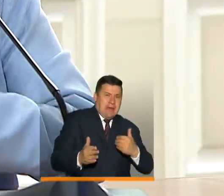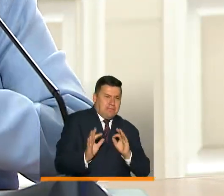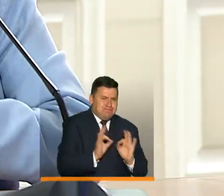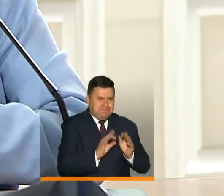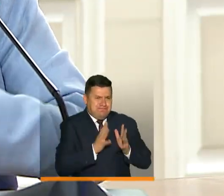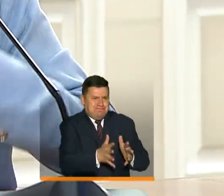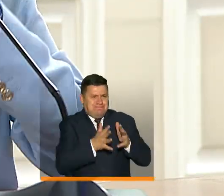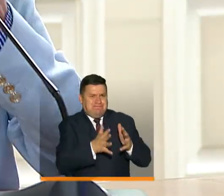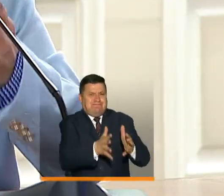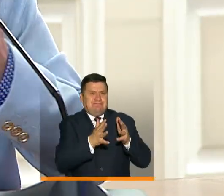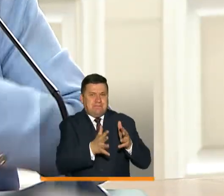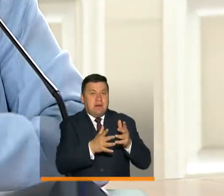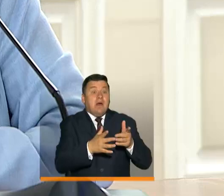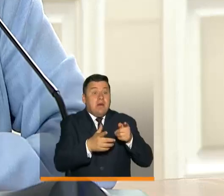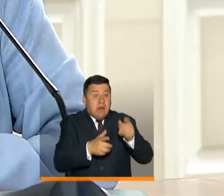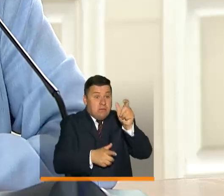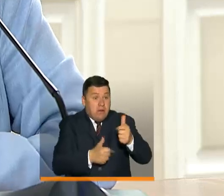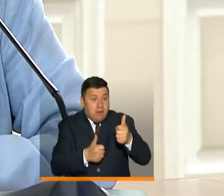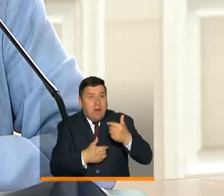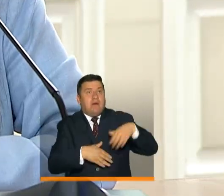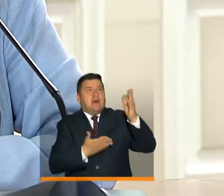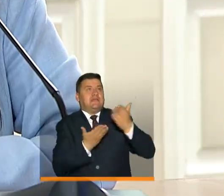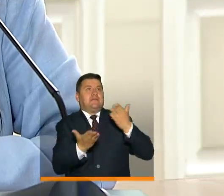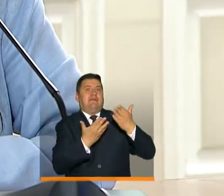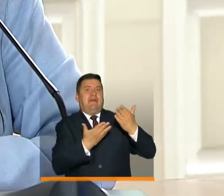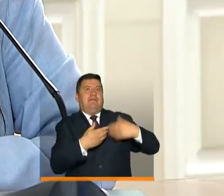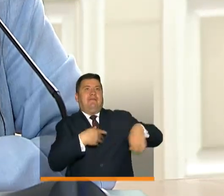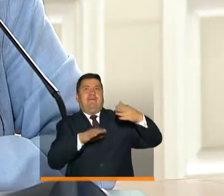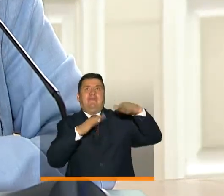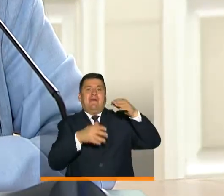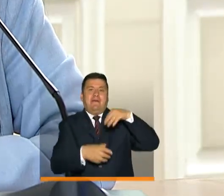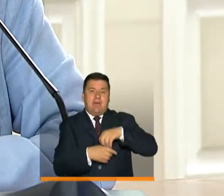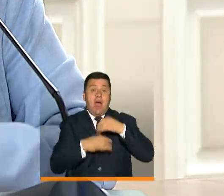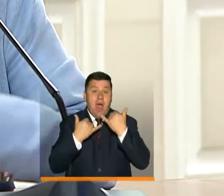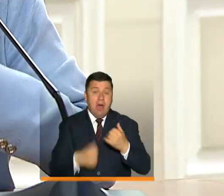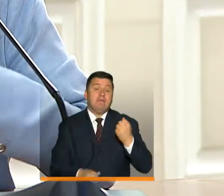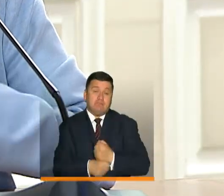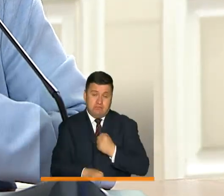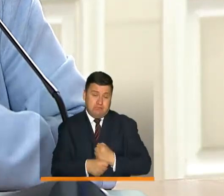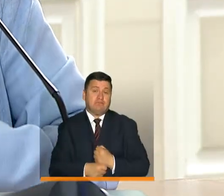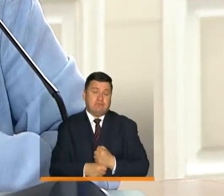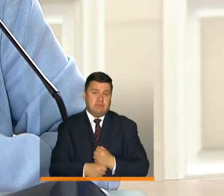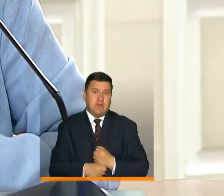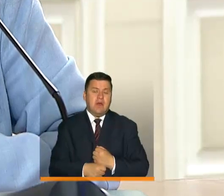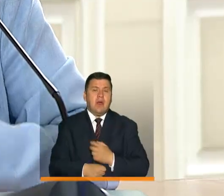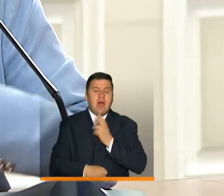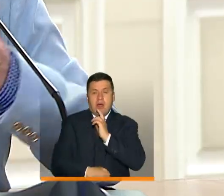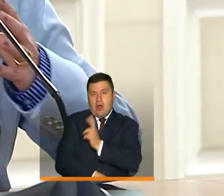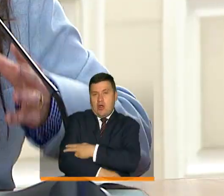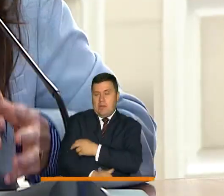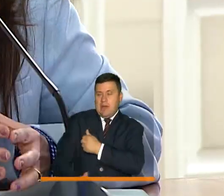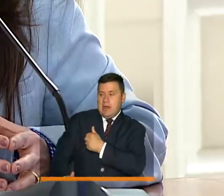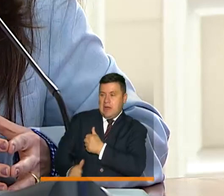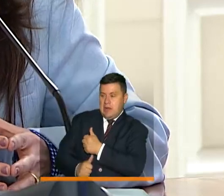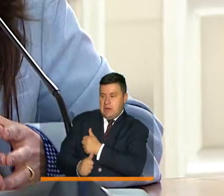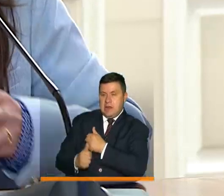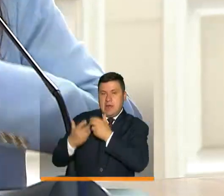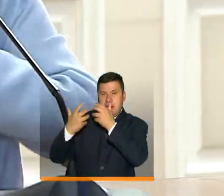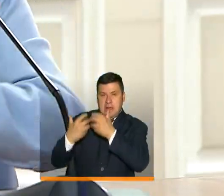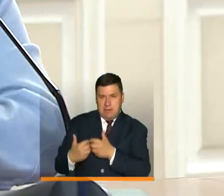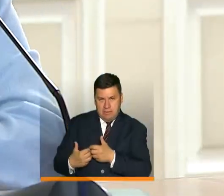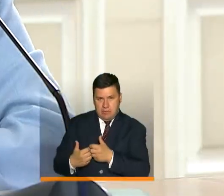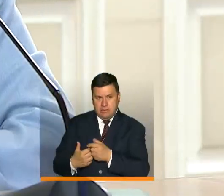también queremos exportar estos servicios. Entonces, desde ya estamos trabajando con nuestro comité asesor, tanto de